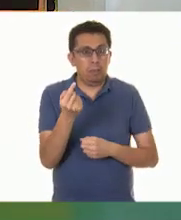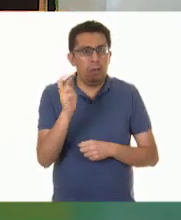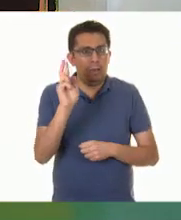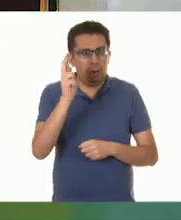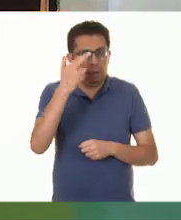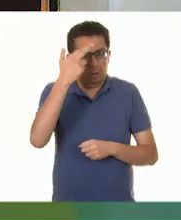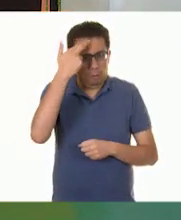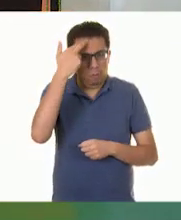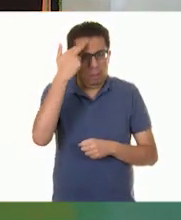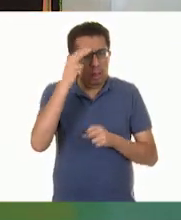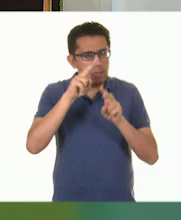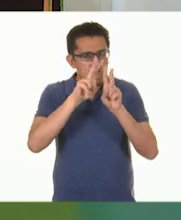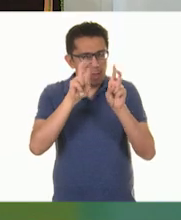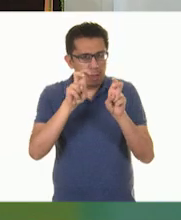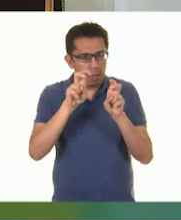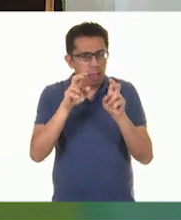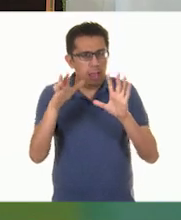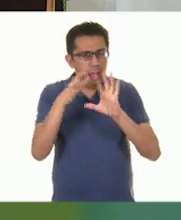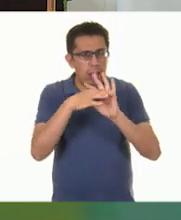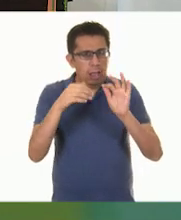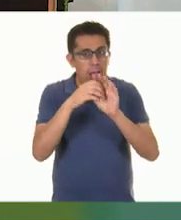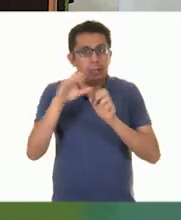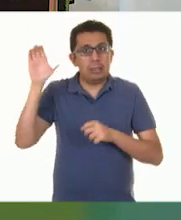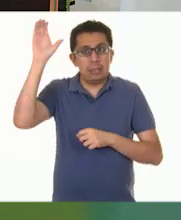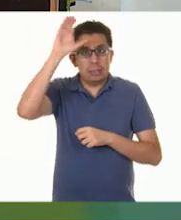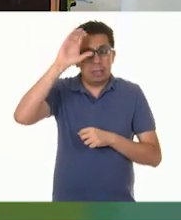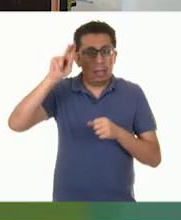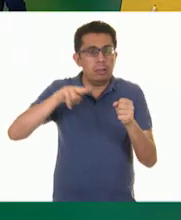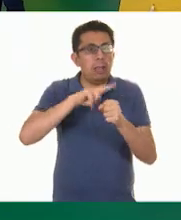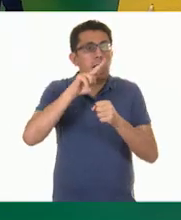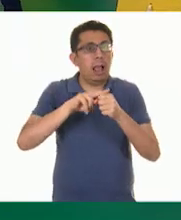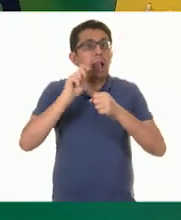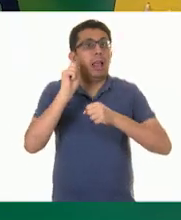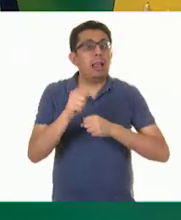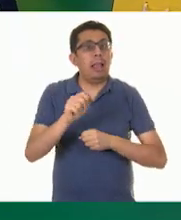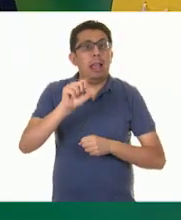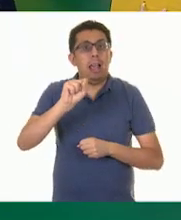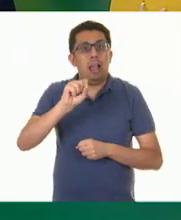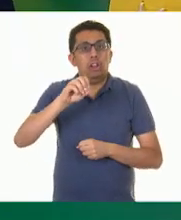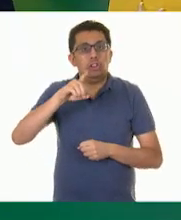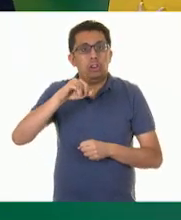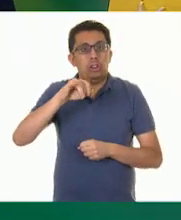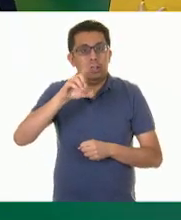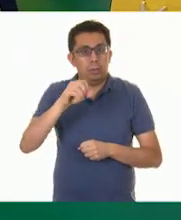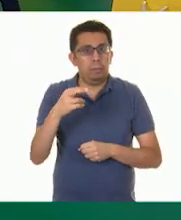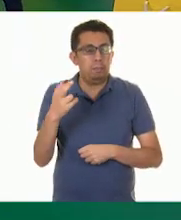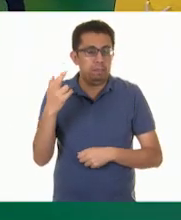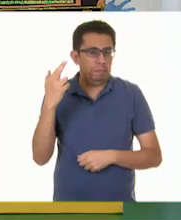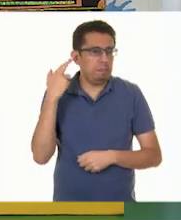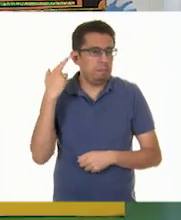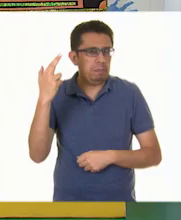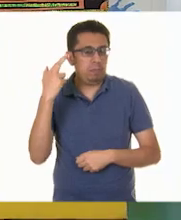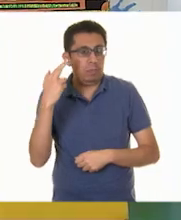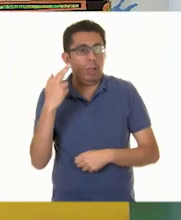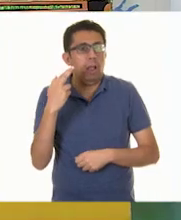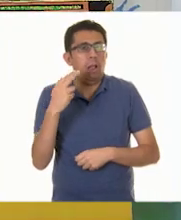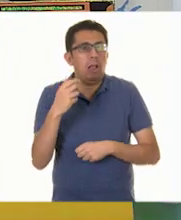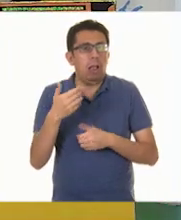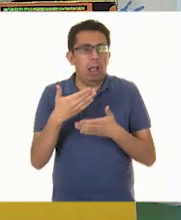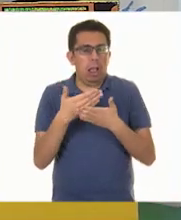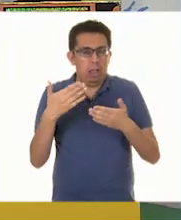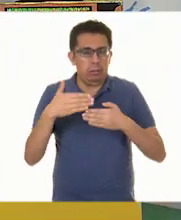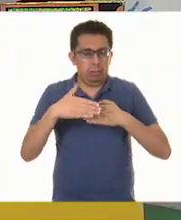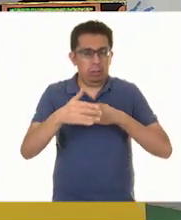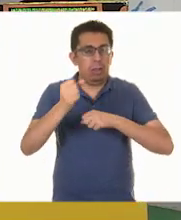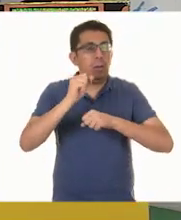en Ciencias Naturales? ¡Sí! Exacto, el sonido. Y esta semana es la última que vamos a ver sonido. Pero recuerden